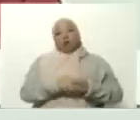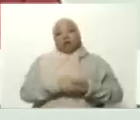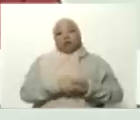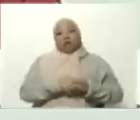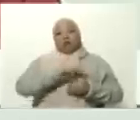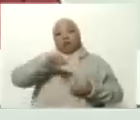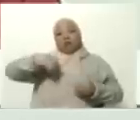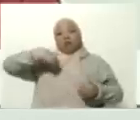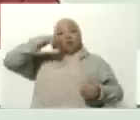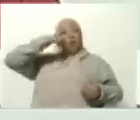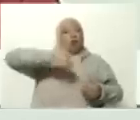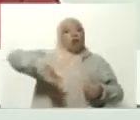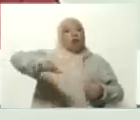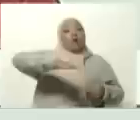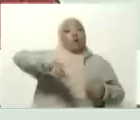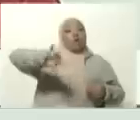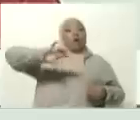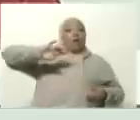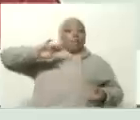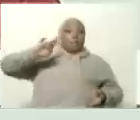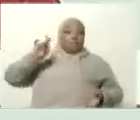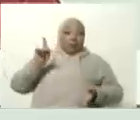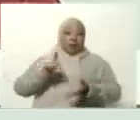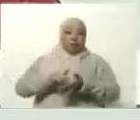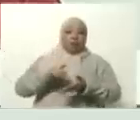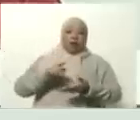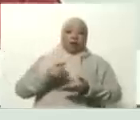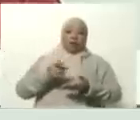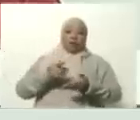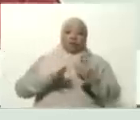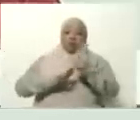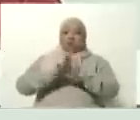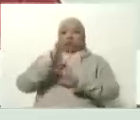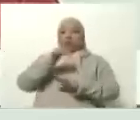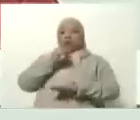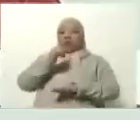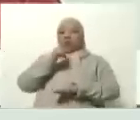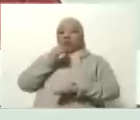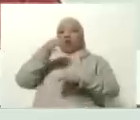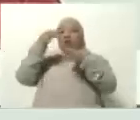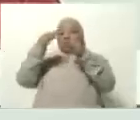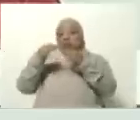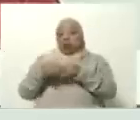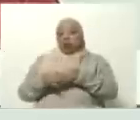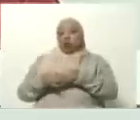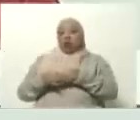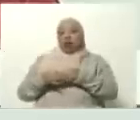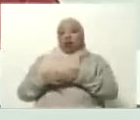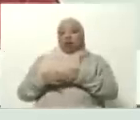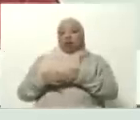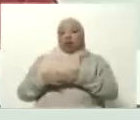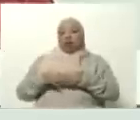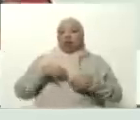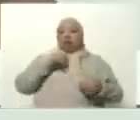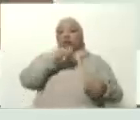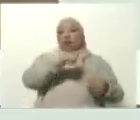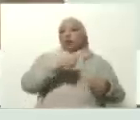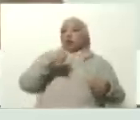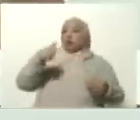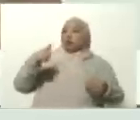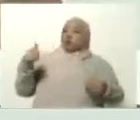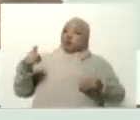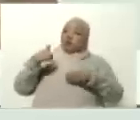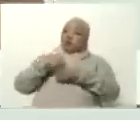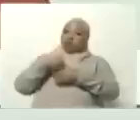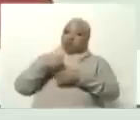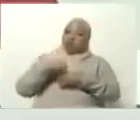nuestro pueblo tenga el derecho a participar activamente. Sean seguras, que cada elector sea un